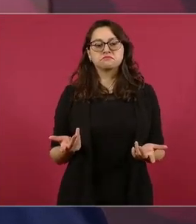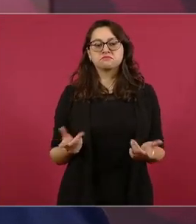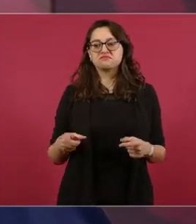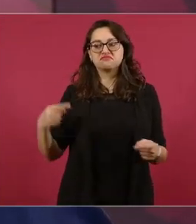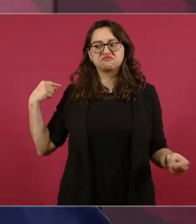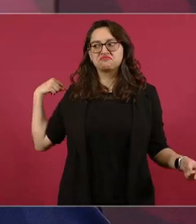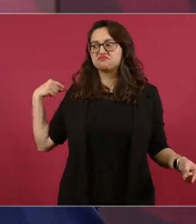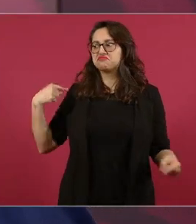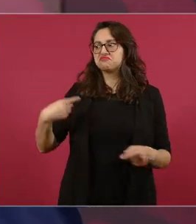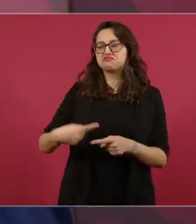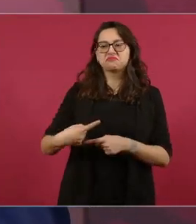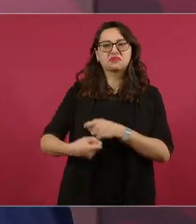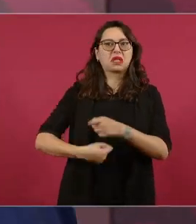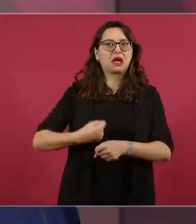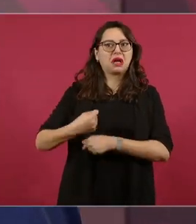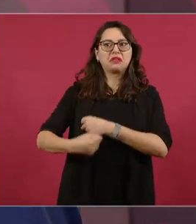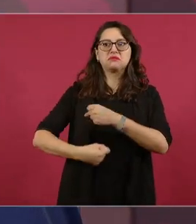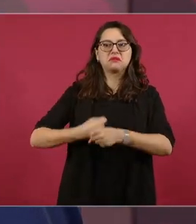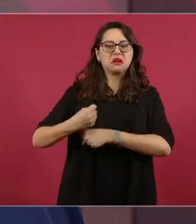muchos años